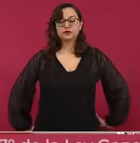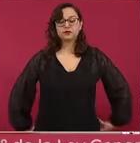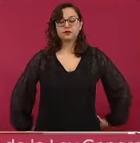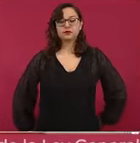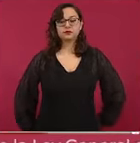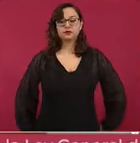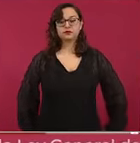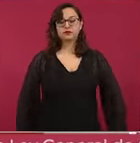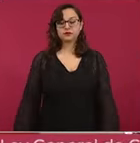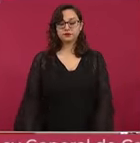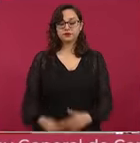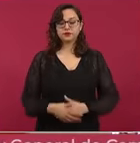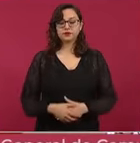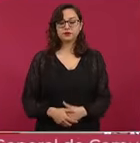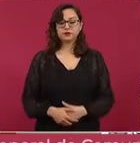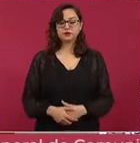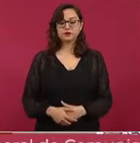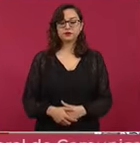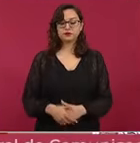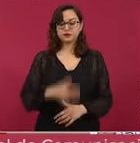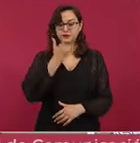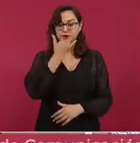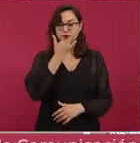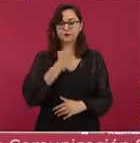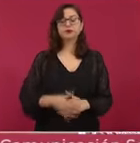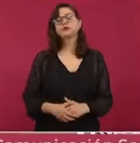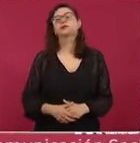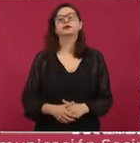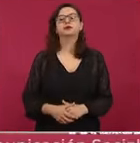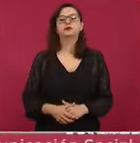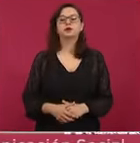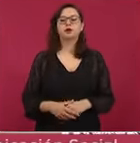¿200? Sí. Y son 200 lotes